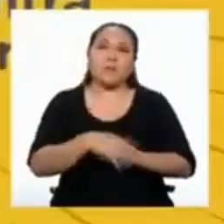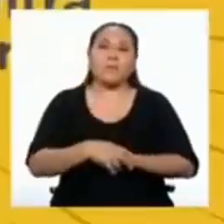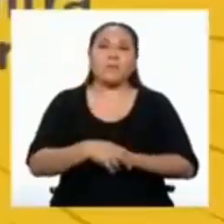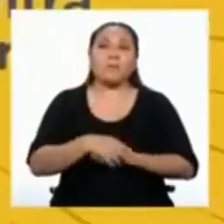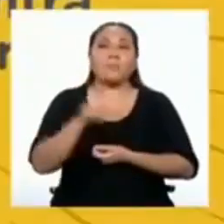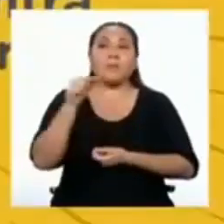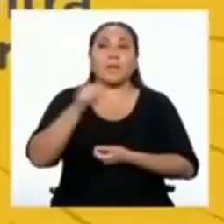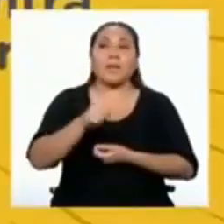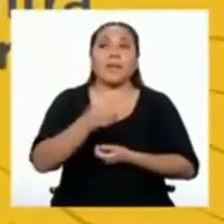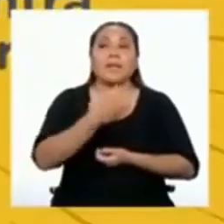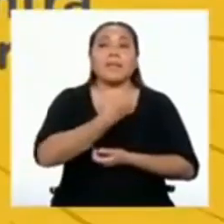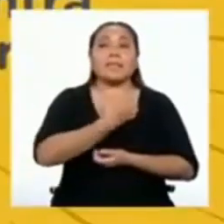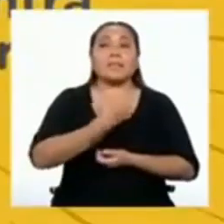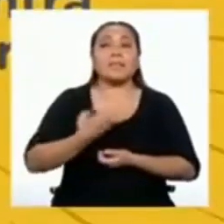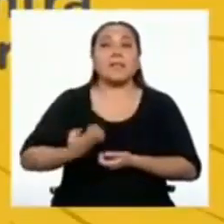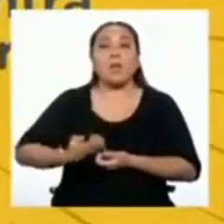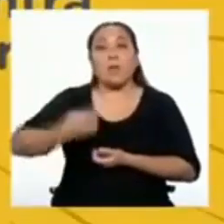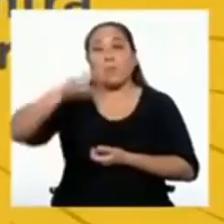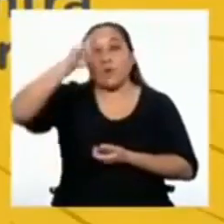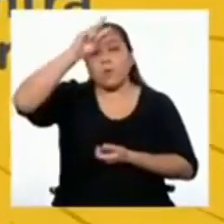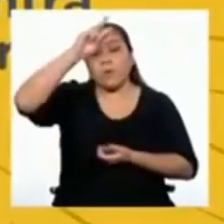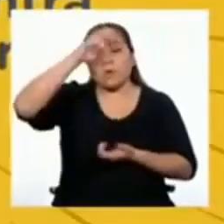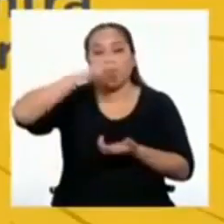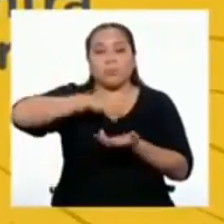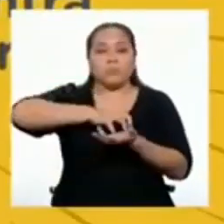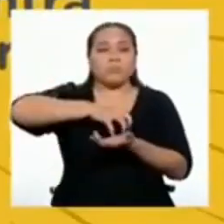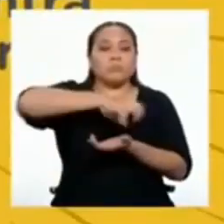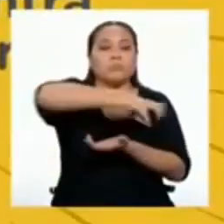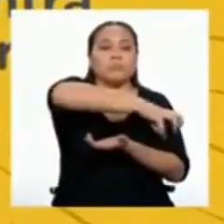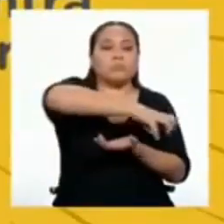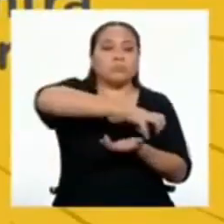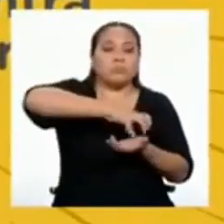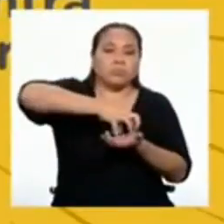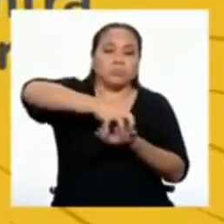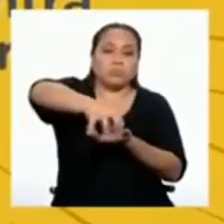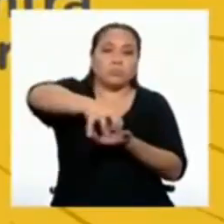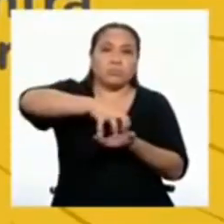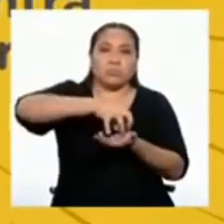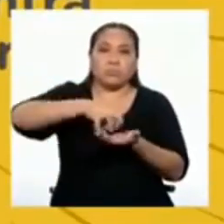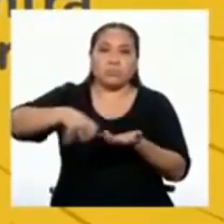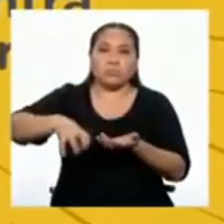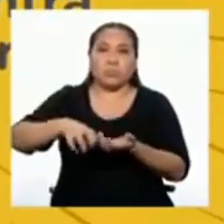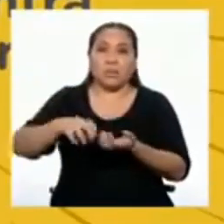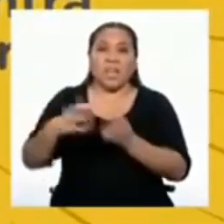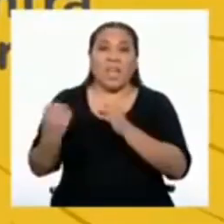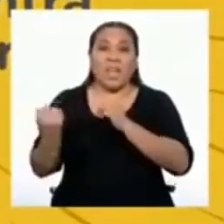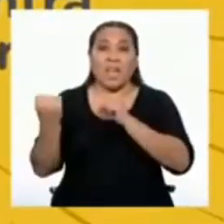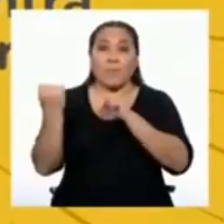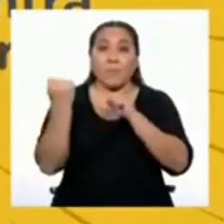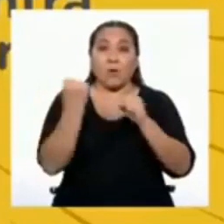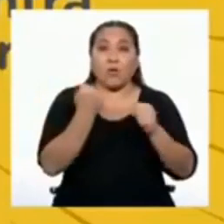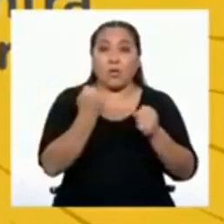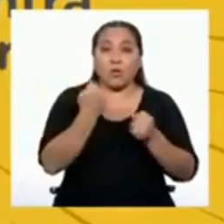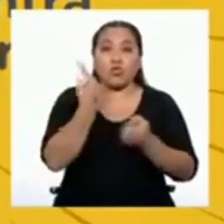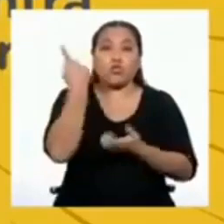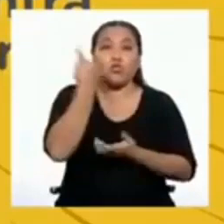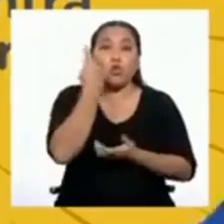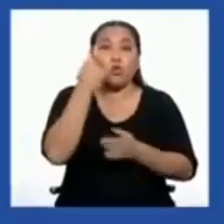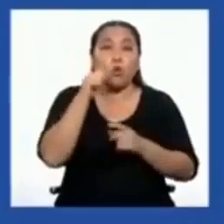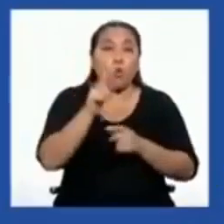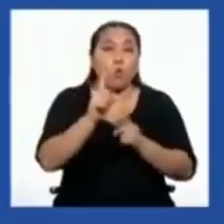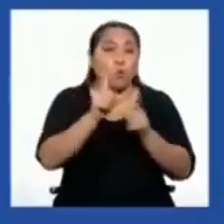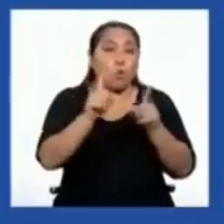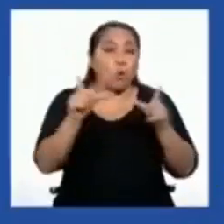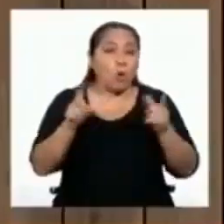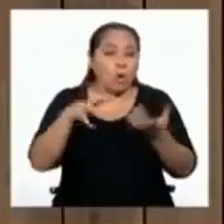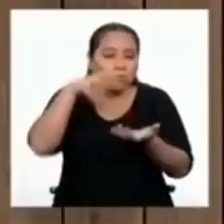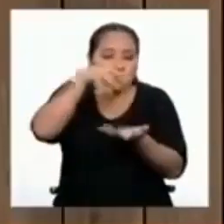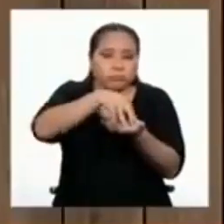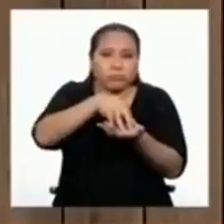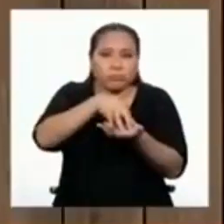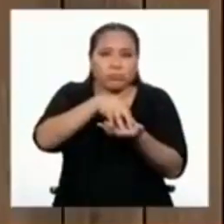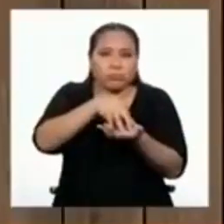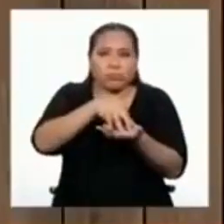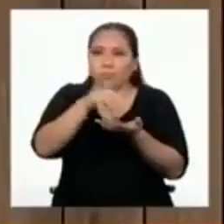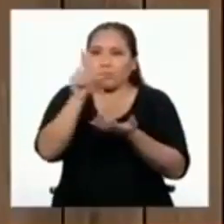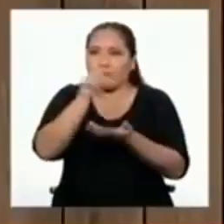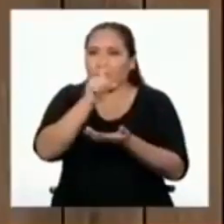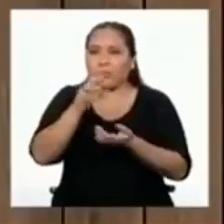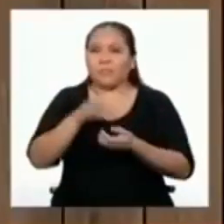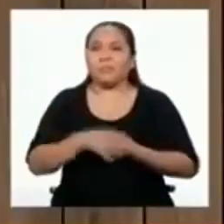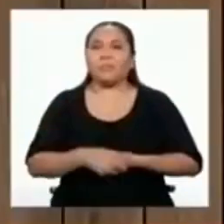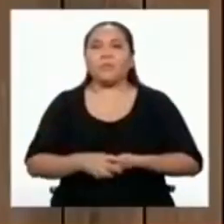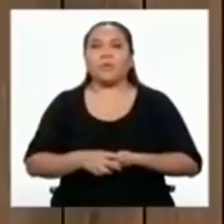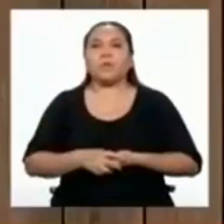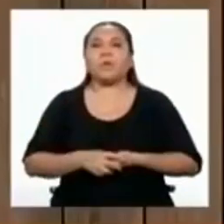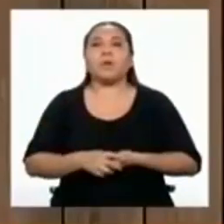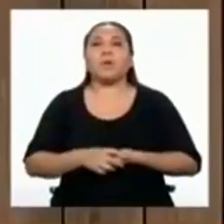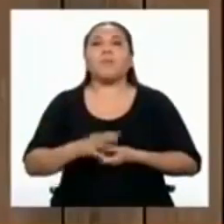Que el Estado peruano sea descentralizado quiere decir que el poder no se concentra en un solo nivel de gobierno. En primer